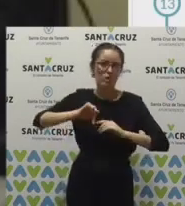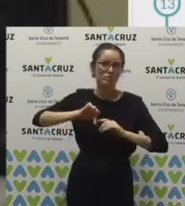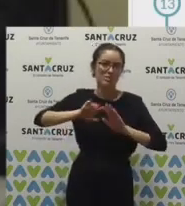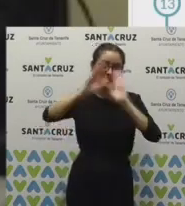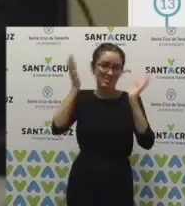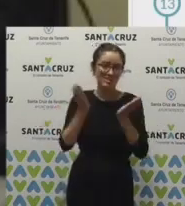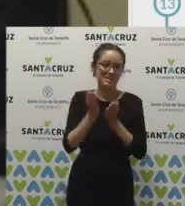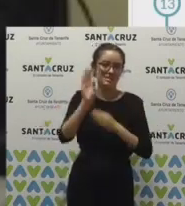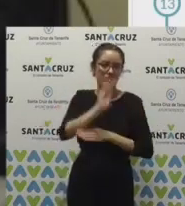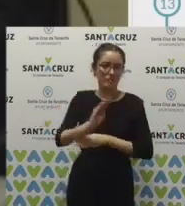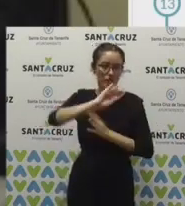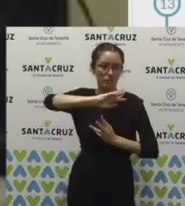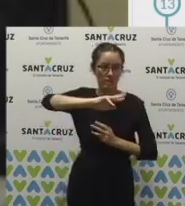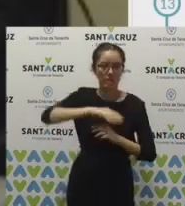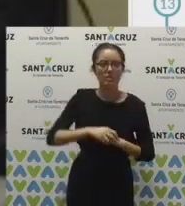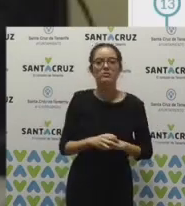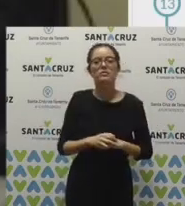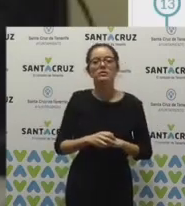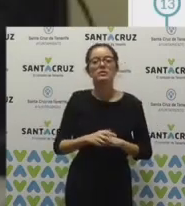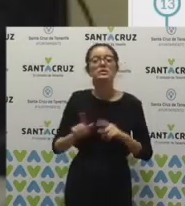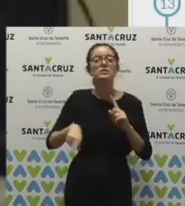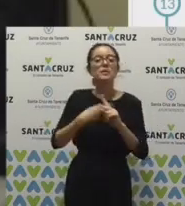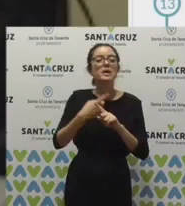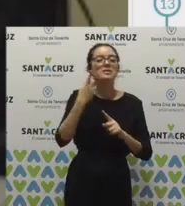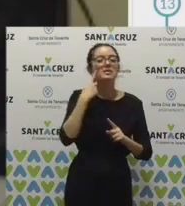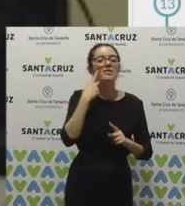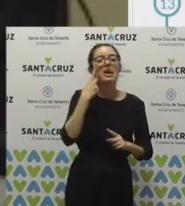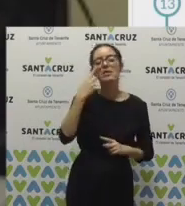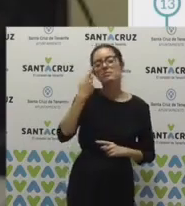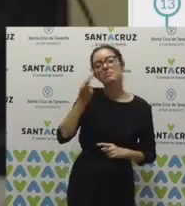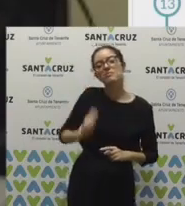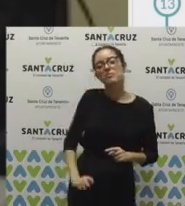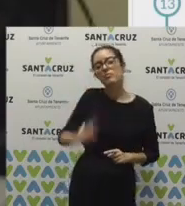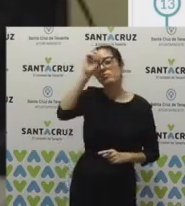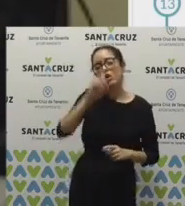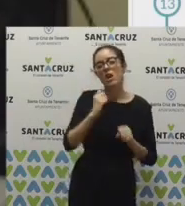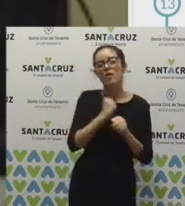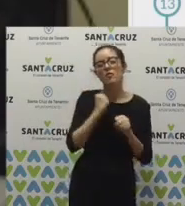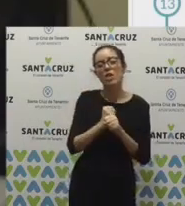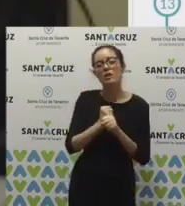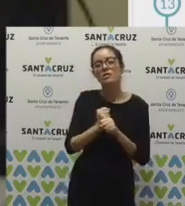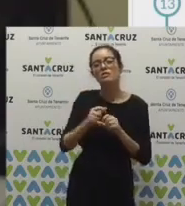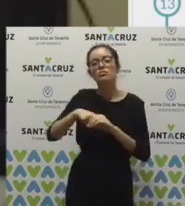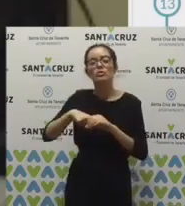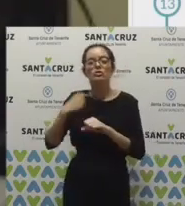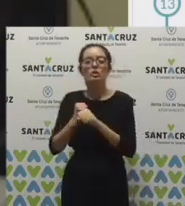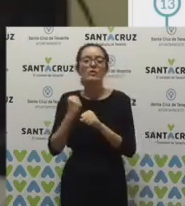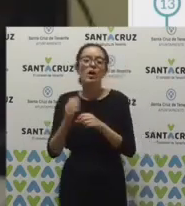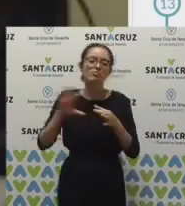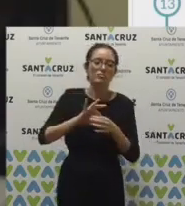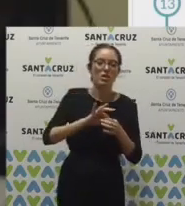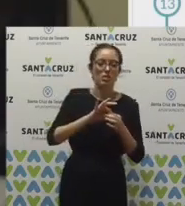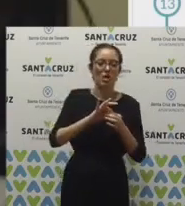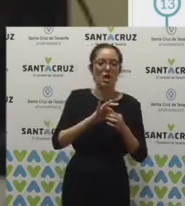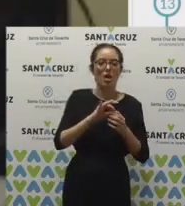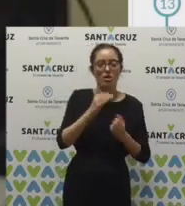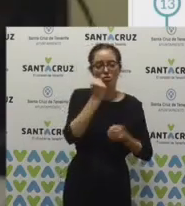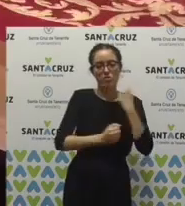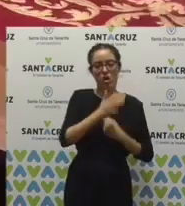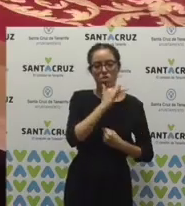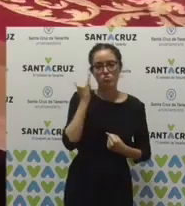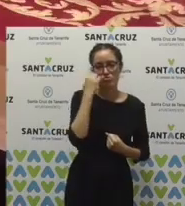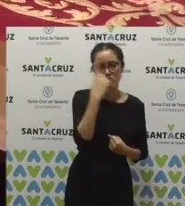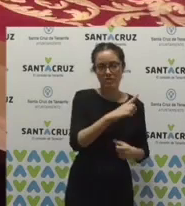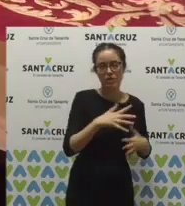identificar y cuantificar los nuevos perfiles profesionales y laborales relacionados por la economía azul que se pueden